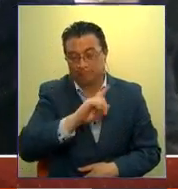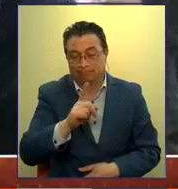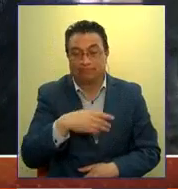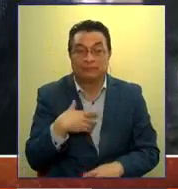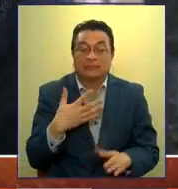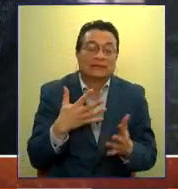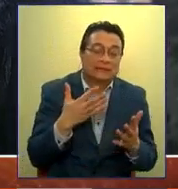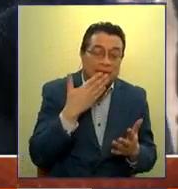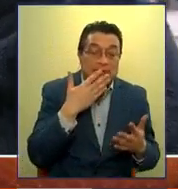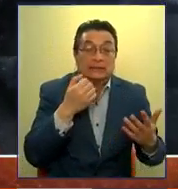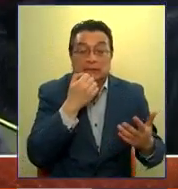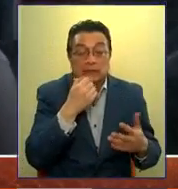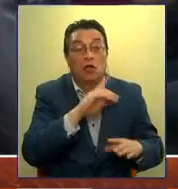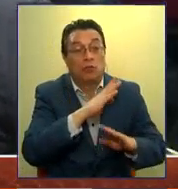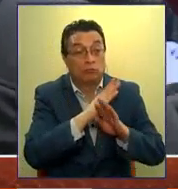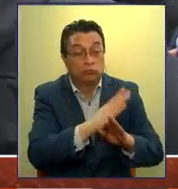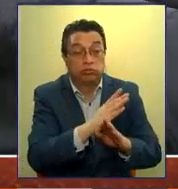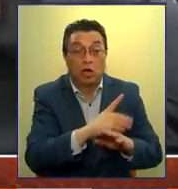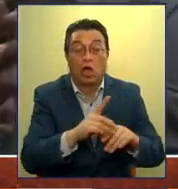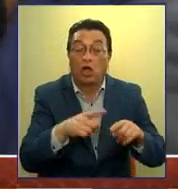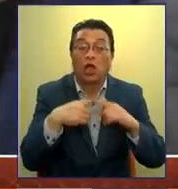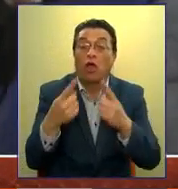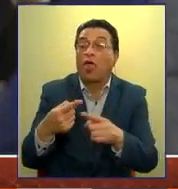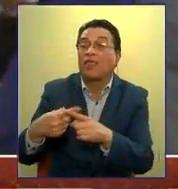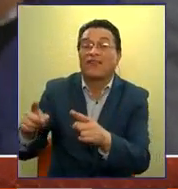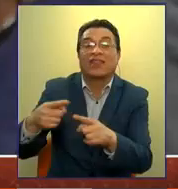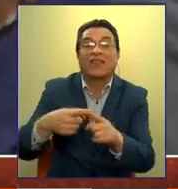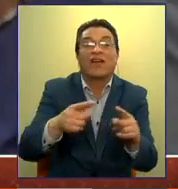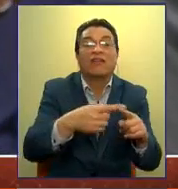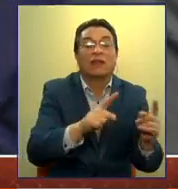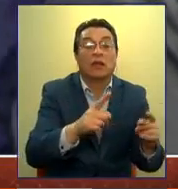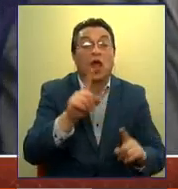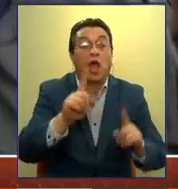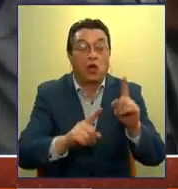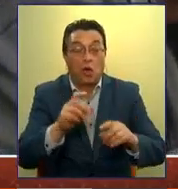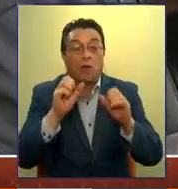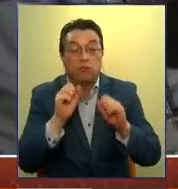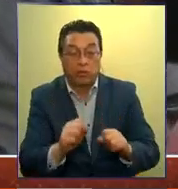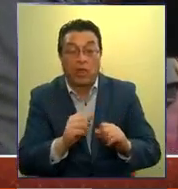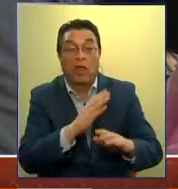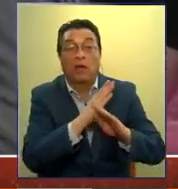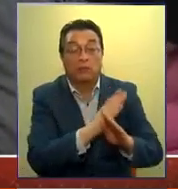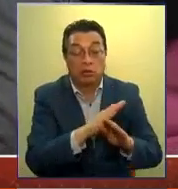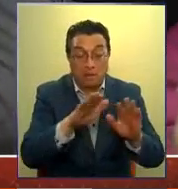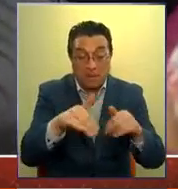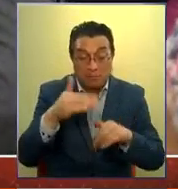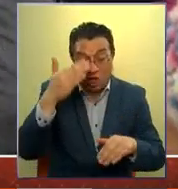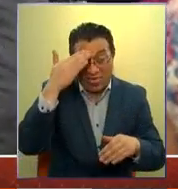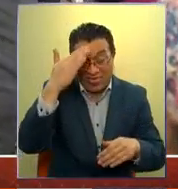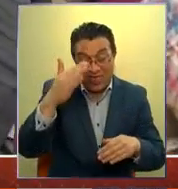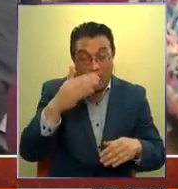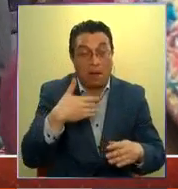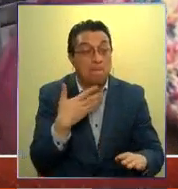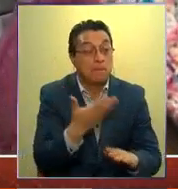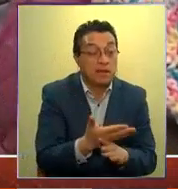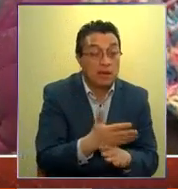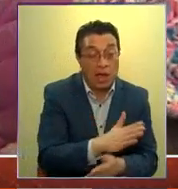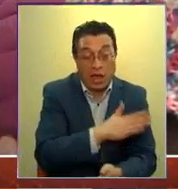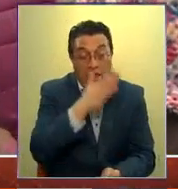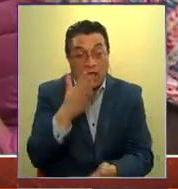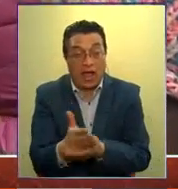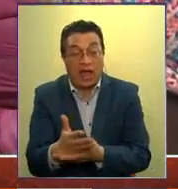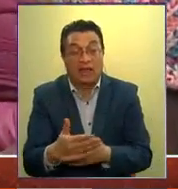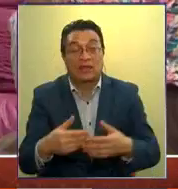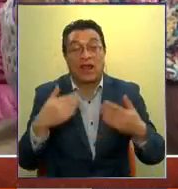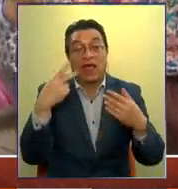solicitar, pero lo están haciendo todo de distintas maneras. Por ejemplo, algunas dicen lo puede eliminar durante el mismo día en que usted lo solicitó, hasta las 12, hasta las